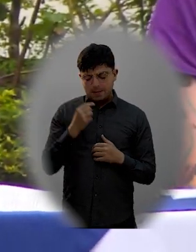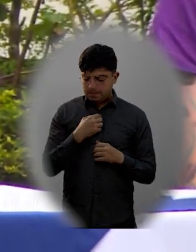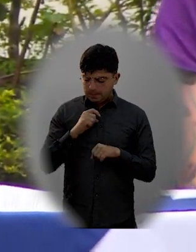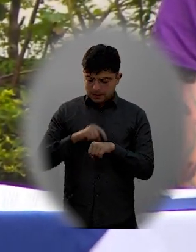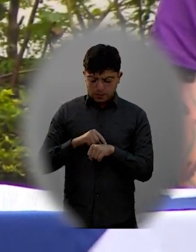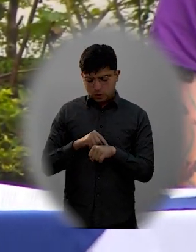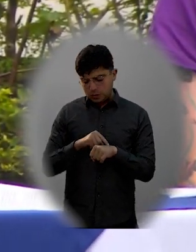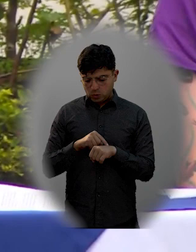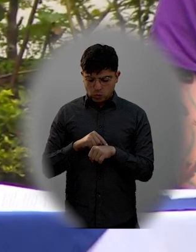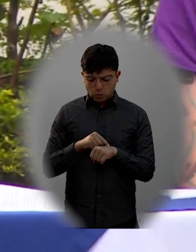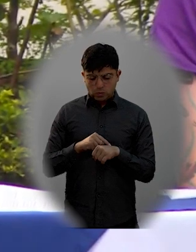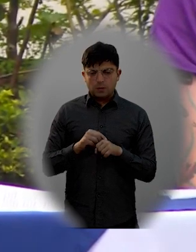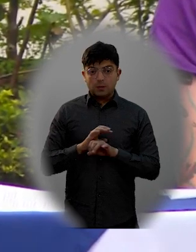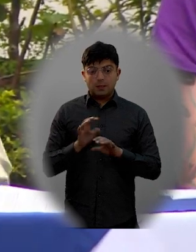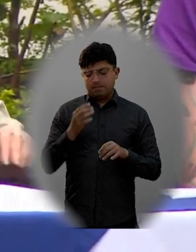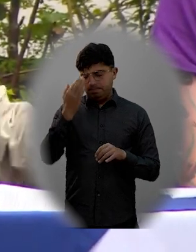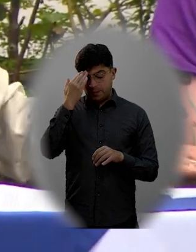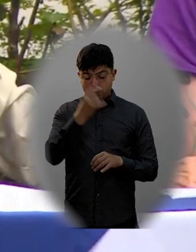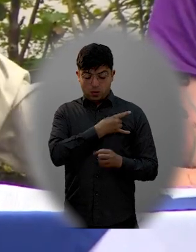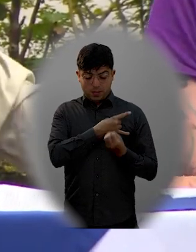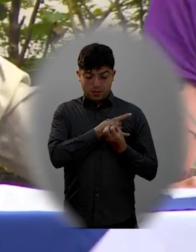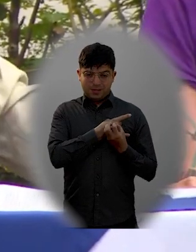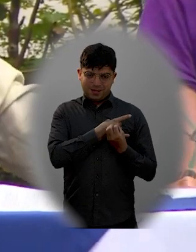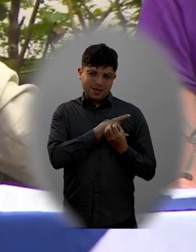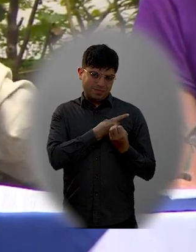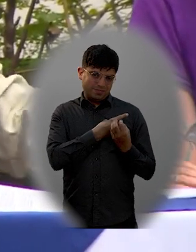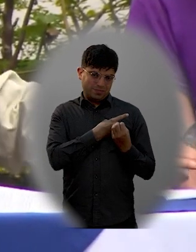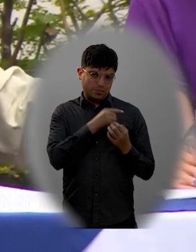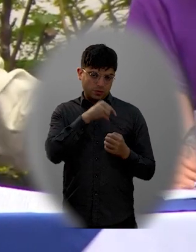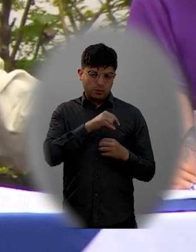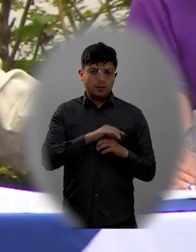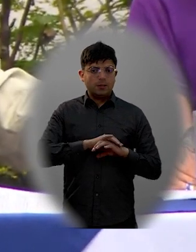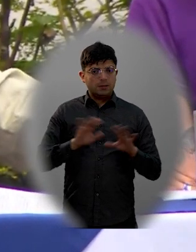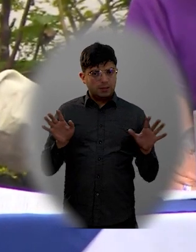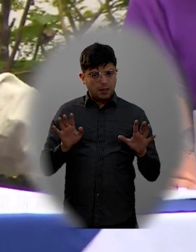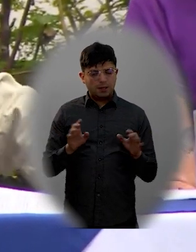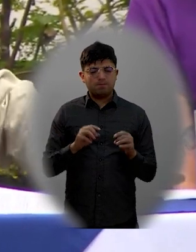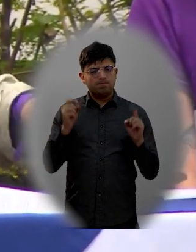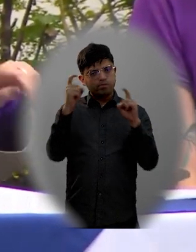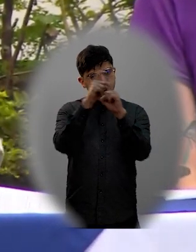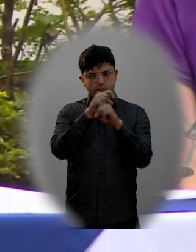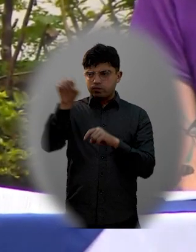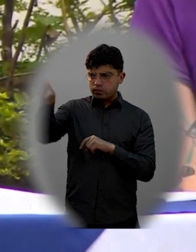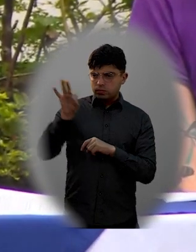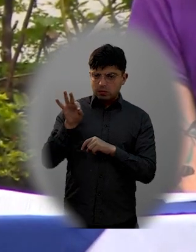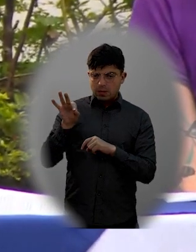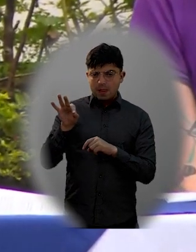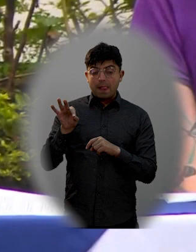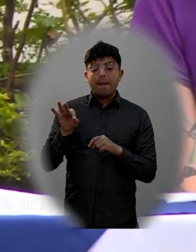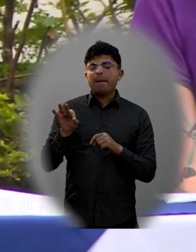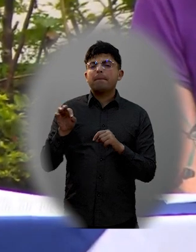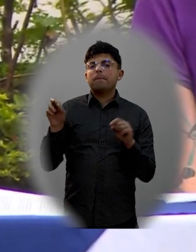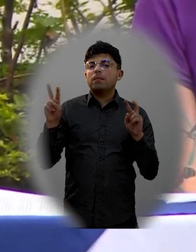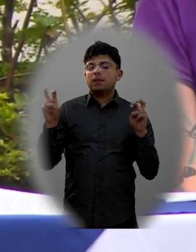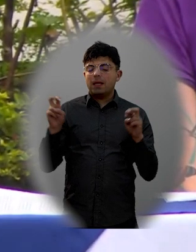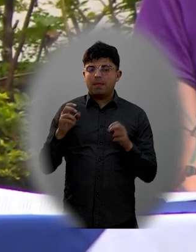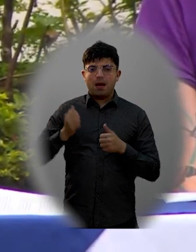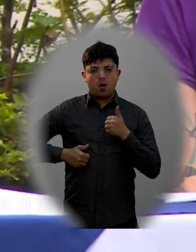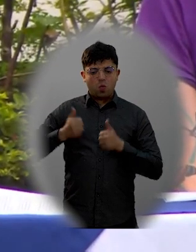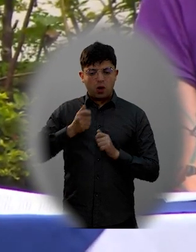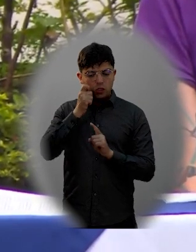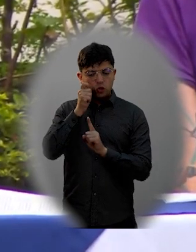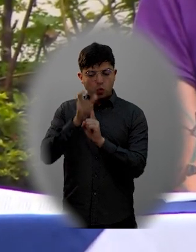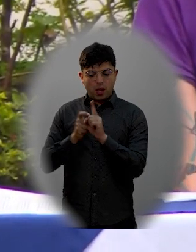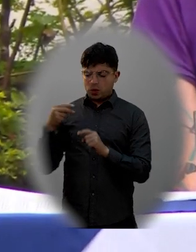de la pregunta, de que una universidad como la pedagógica, recogiendo la reflexión tuya sobre cuál es el